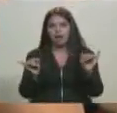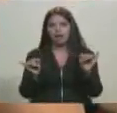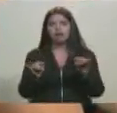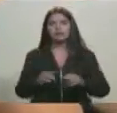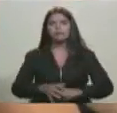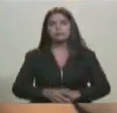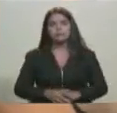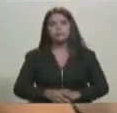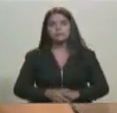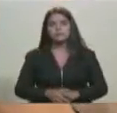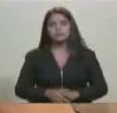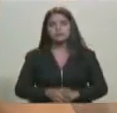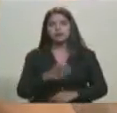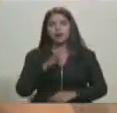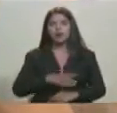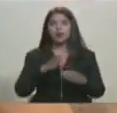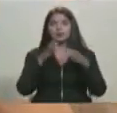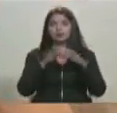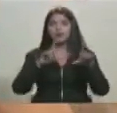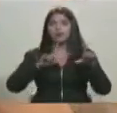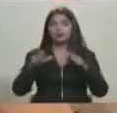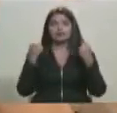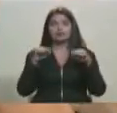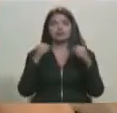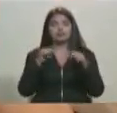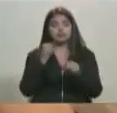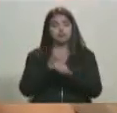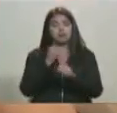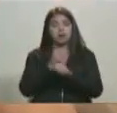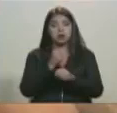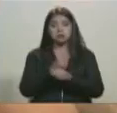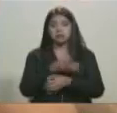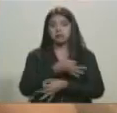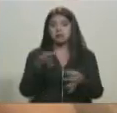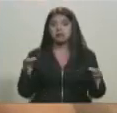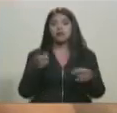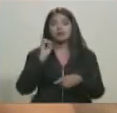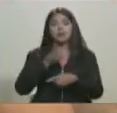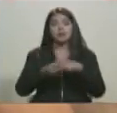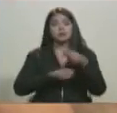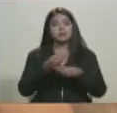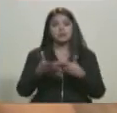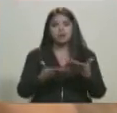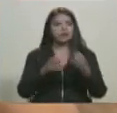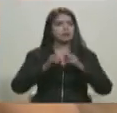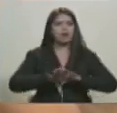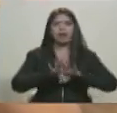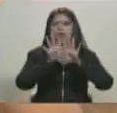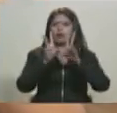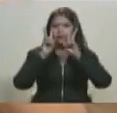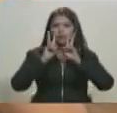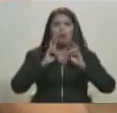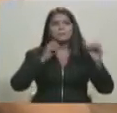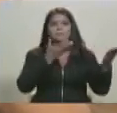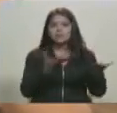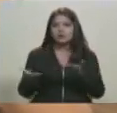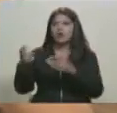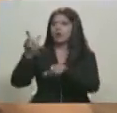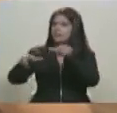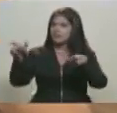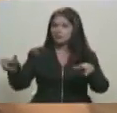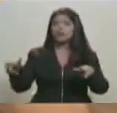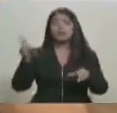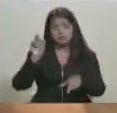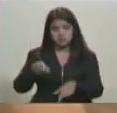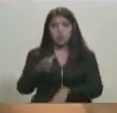ya esa comisión está en la práctica funcionando. Lo que hay que darle la forma para que quede muy claro, invitar a todos los que quieran invitar, inclusive los sectores